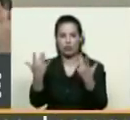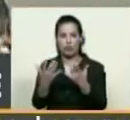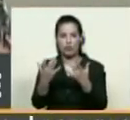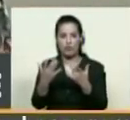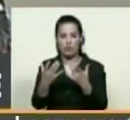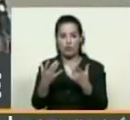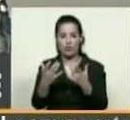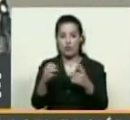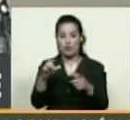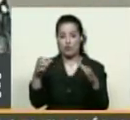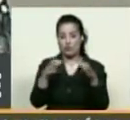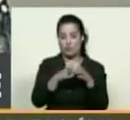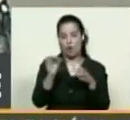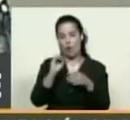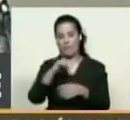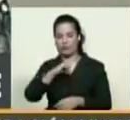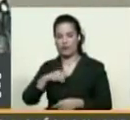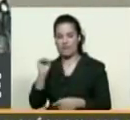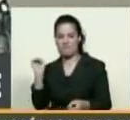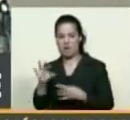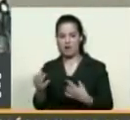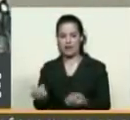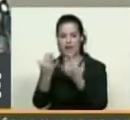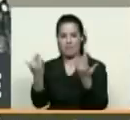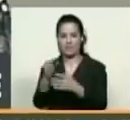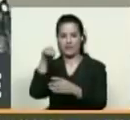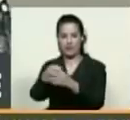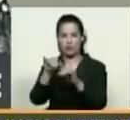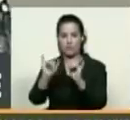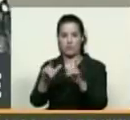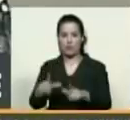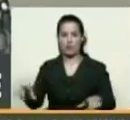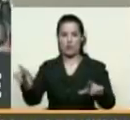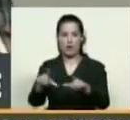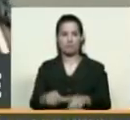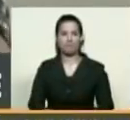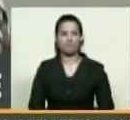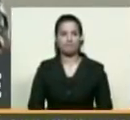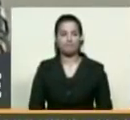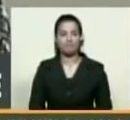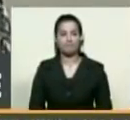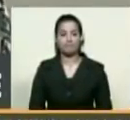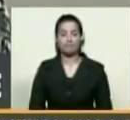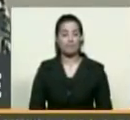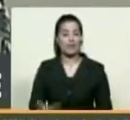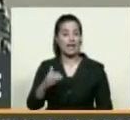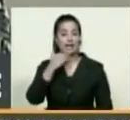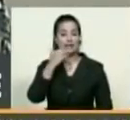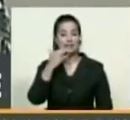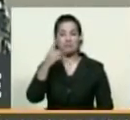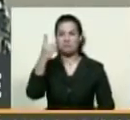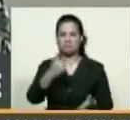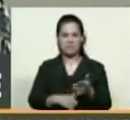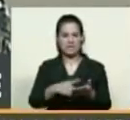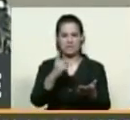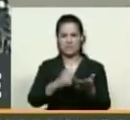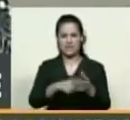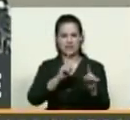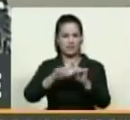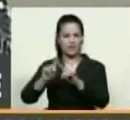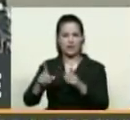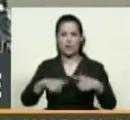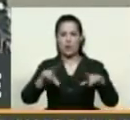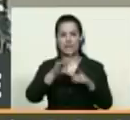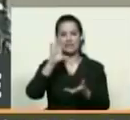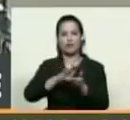y colectivas que se dieron en esos días. Cerca de 1000 centros de votación fueron